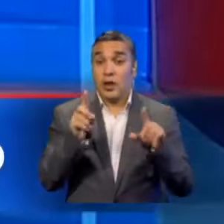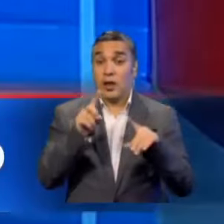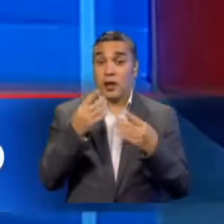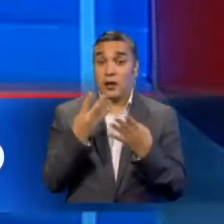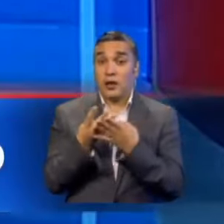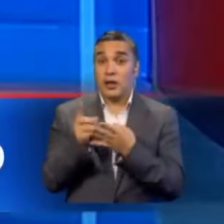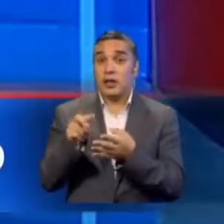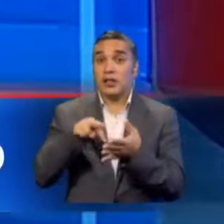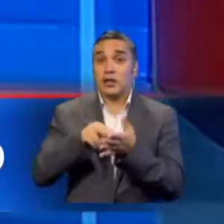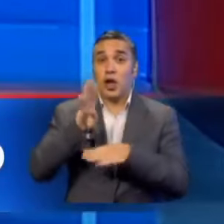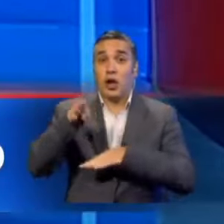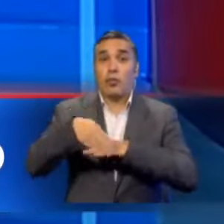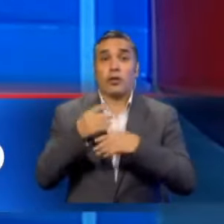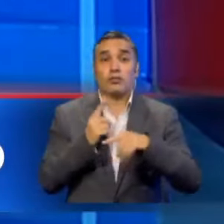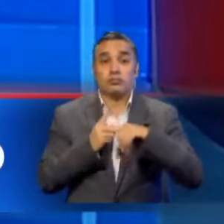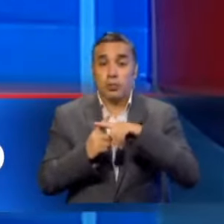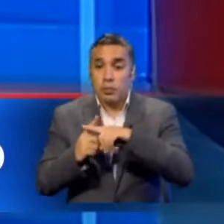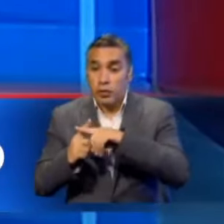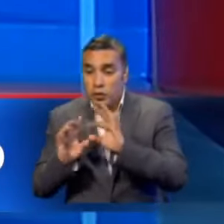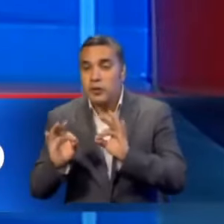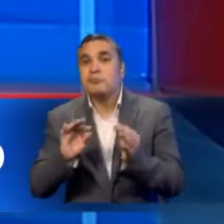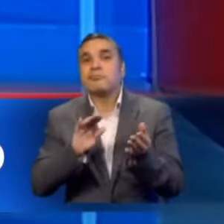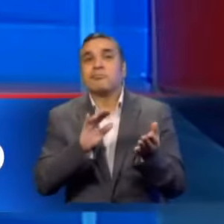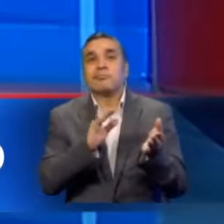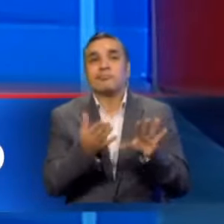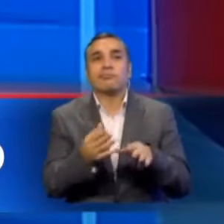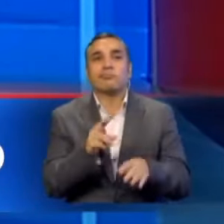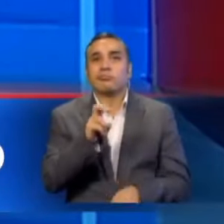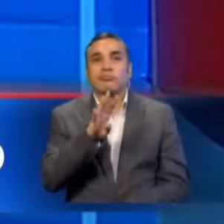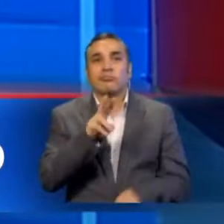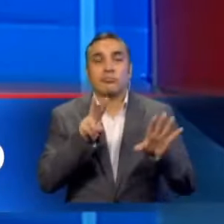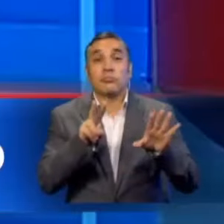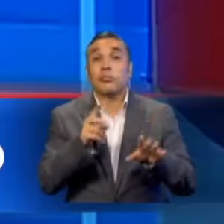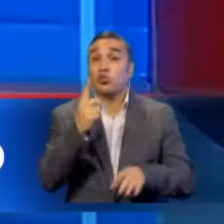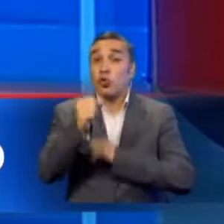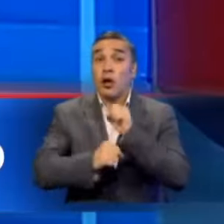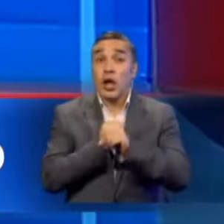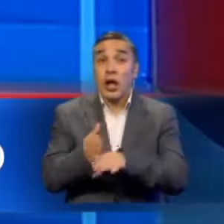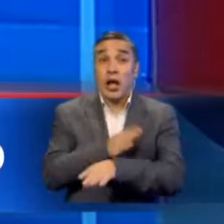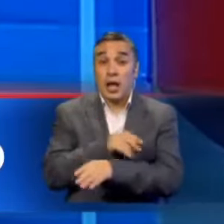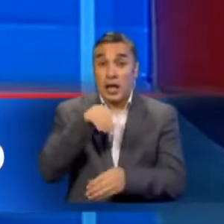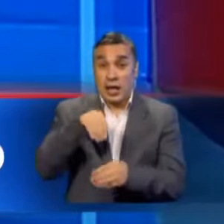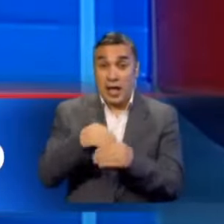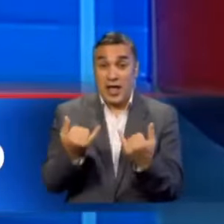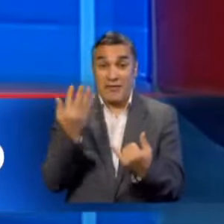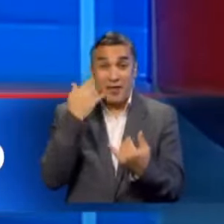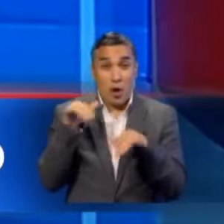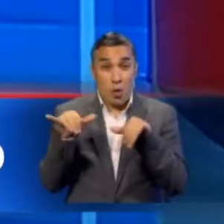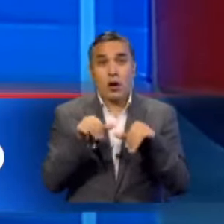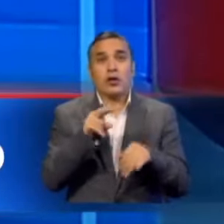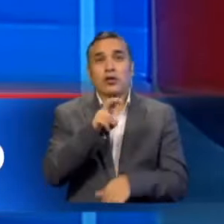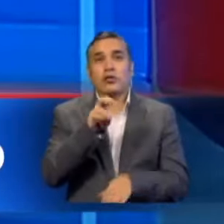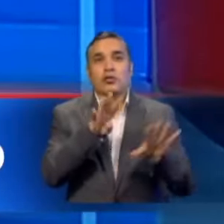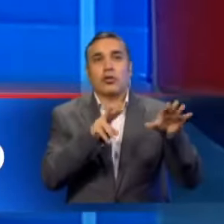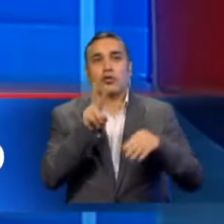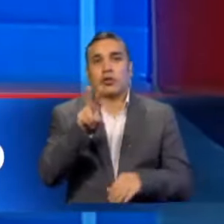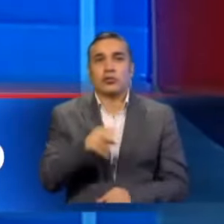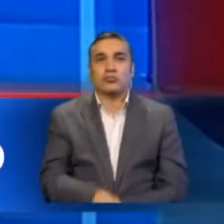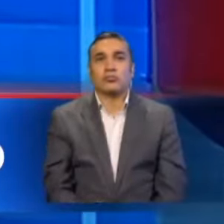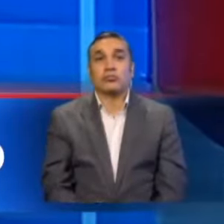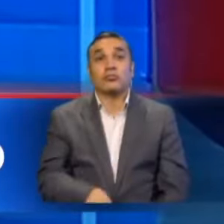centros penitenciarios. El año anterior, para esta fecha, hubo 192 crímenes. Dentro de los